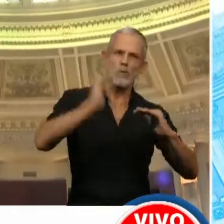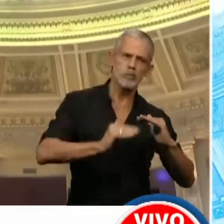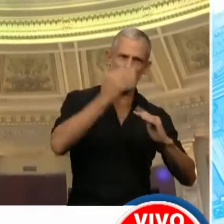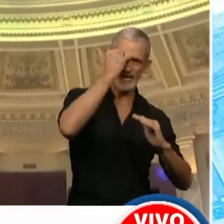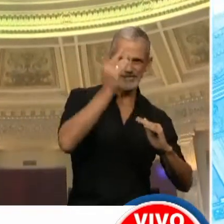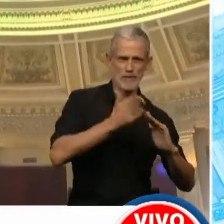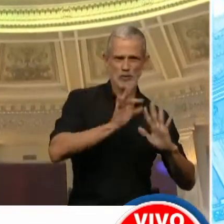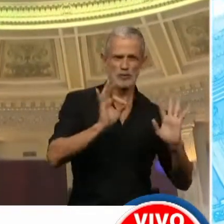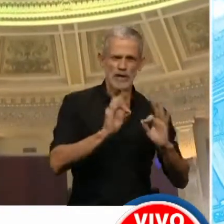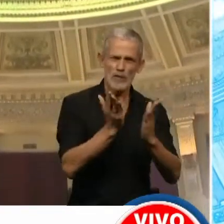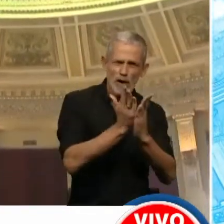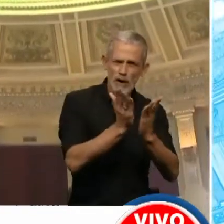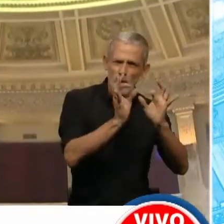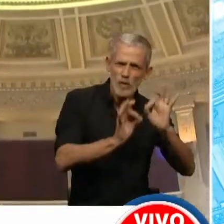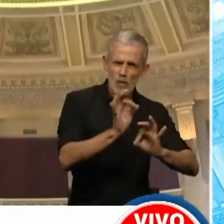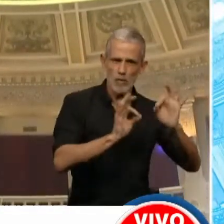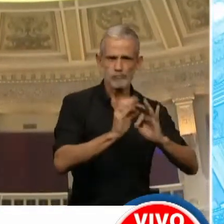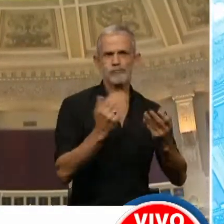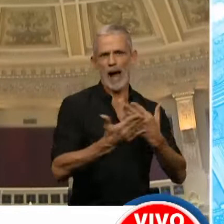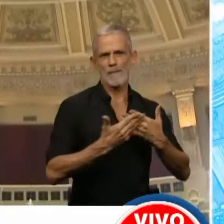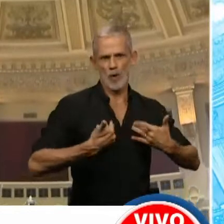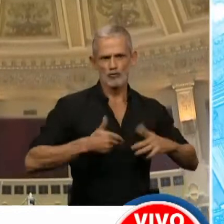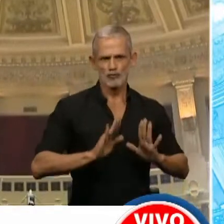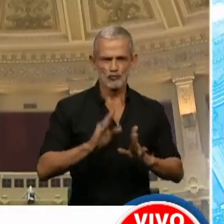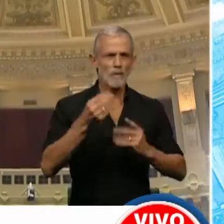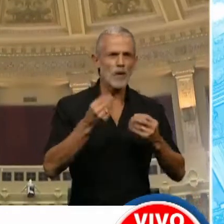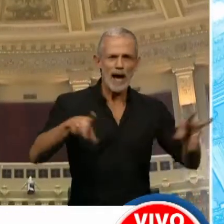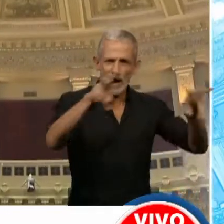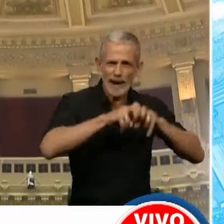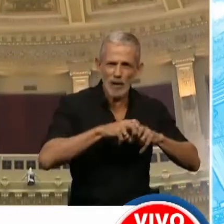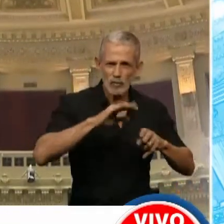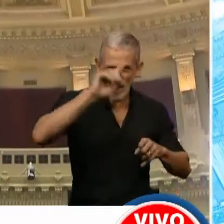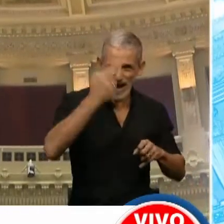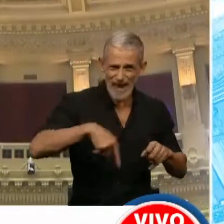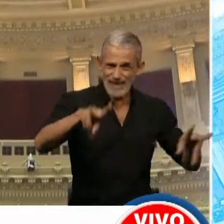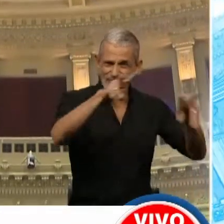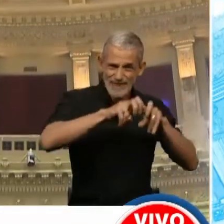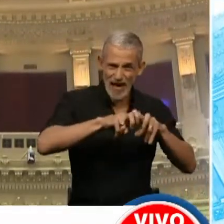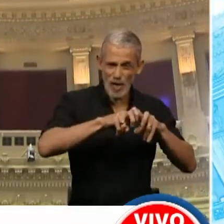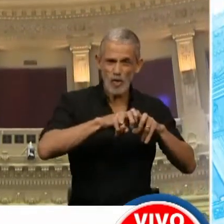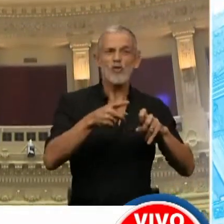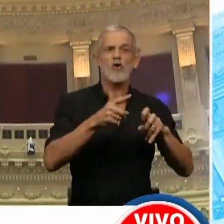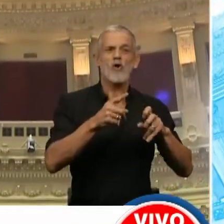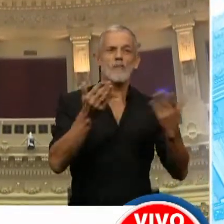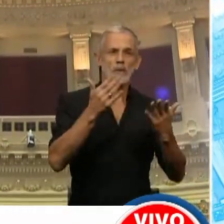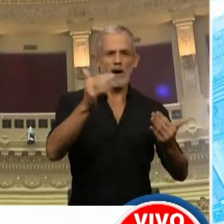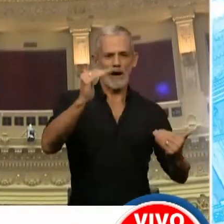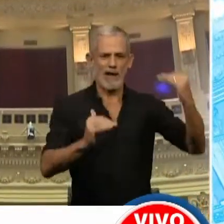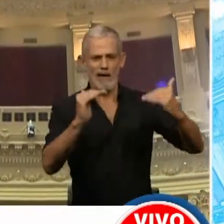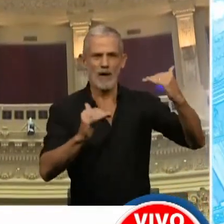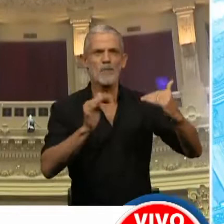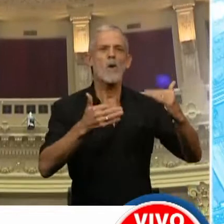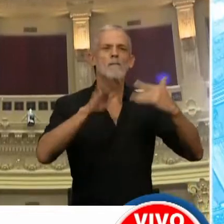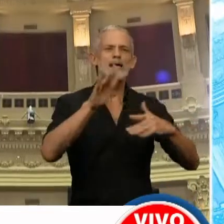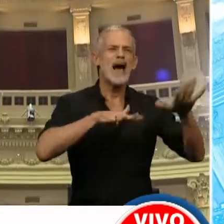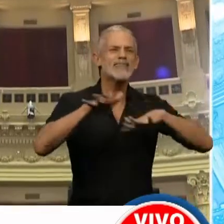15% con estudios económicos que respaldan esto, porque la recaudación del Estado se vería compensada por el mayor